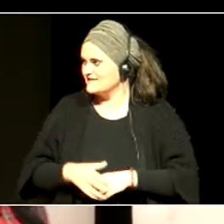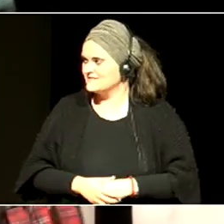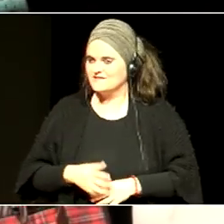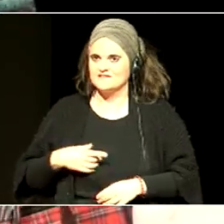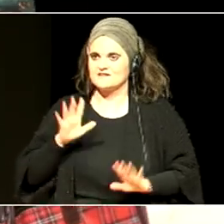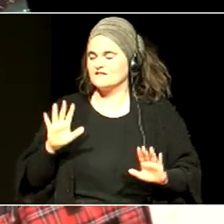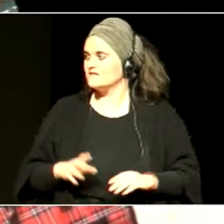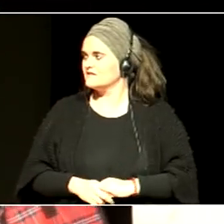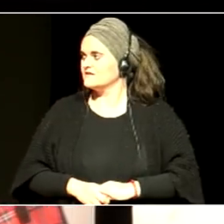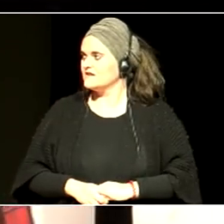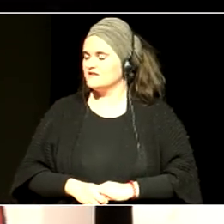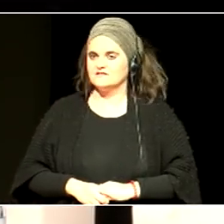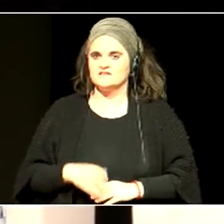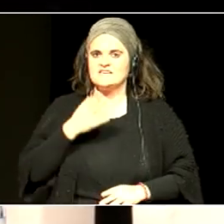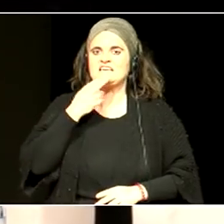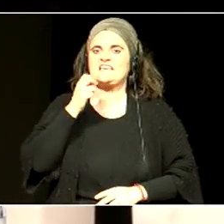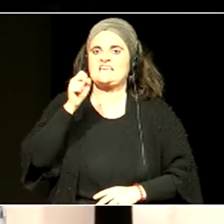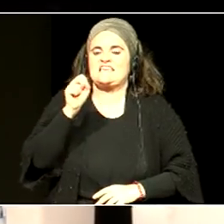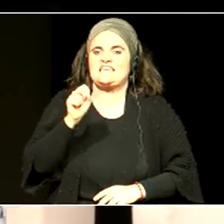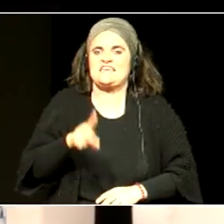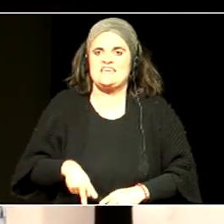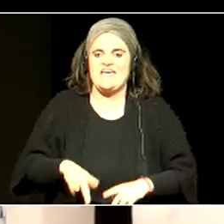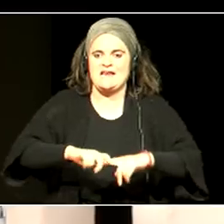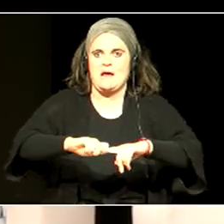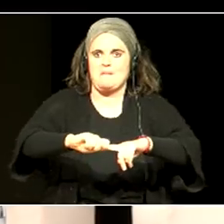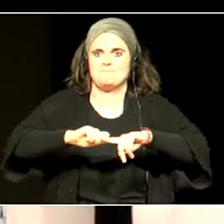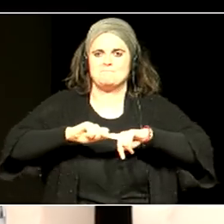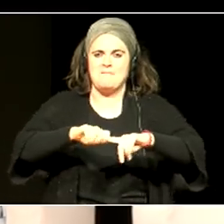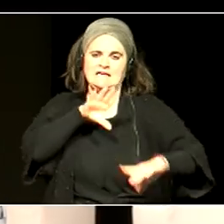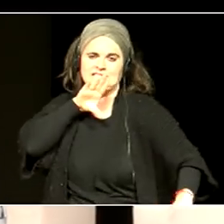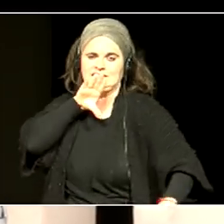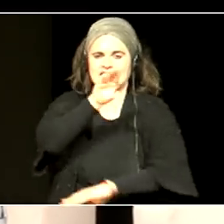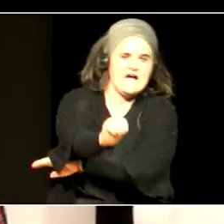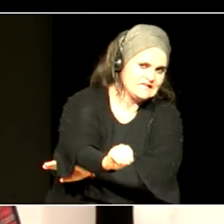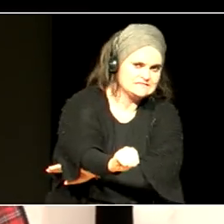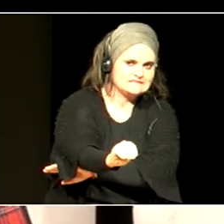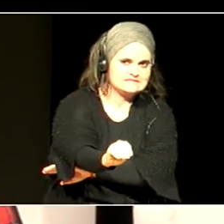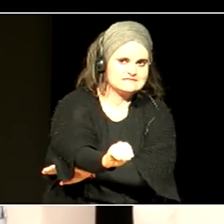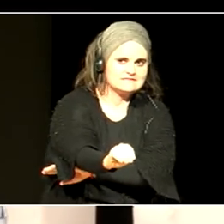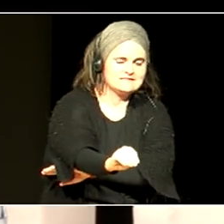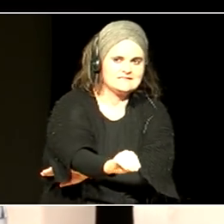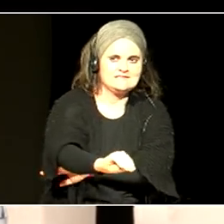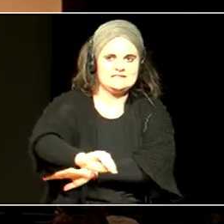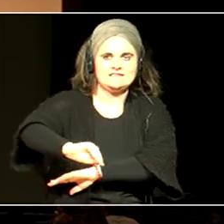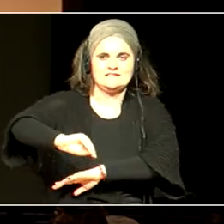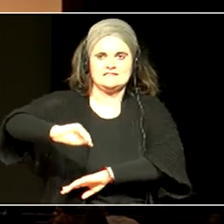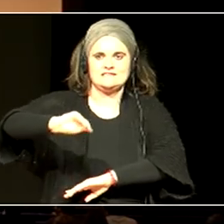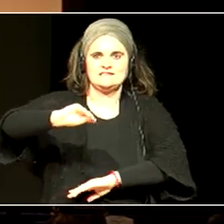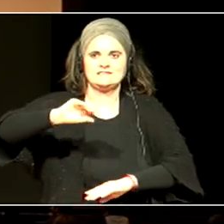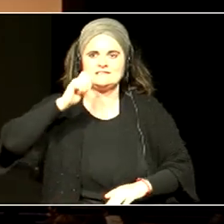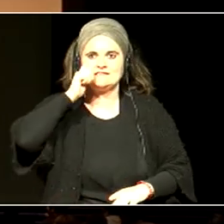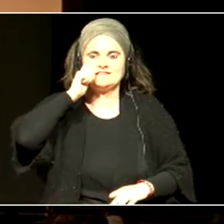de repente Quién tiene los materiales que no son